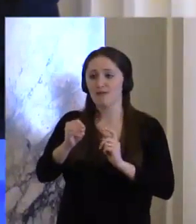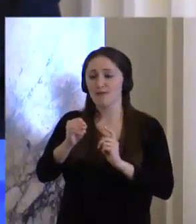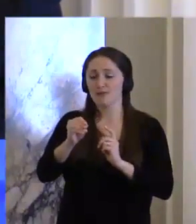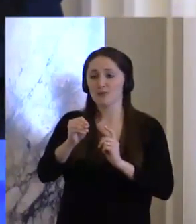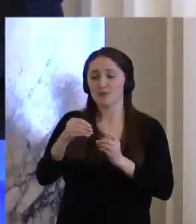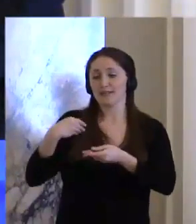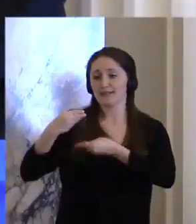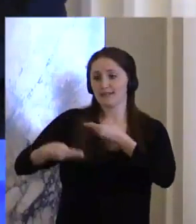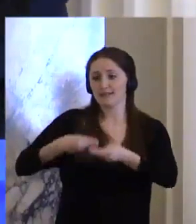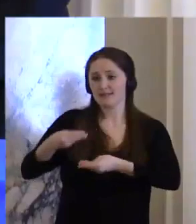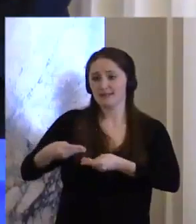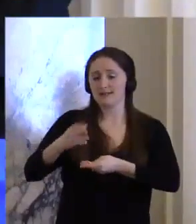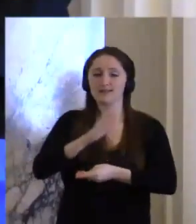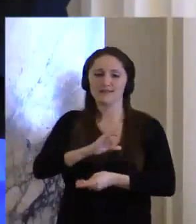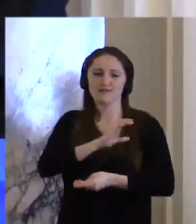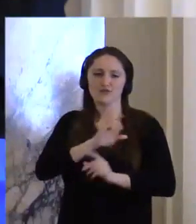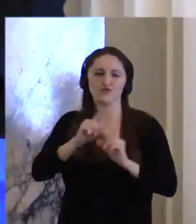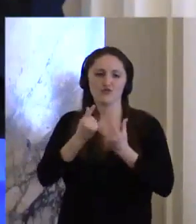Honduras.